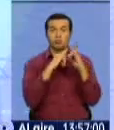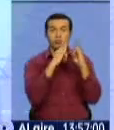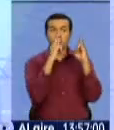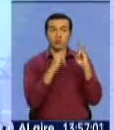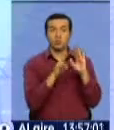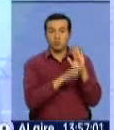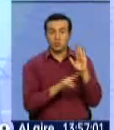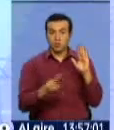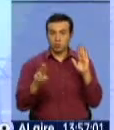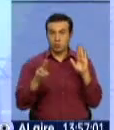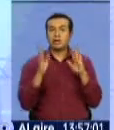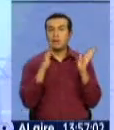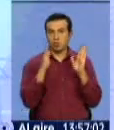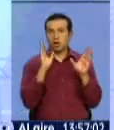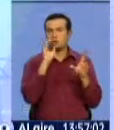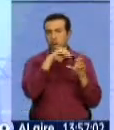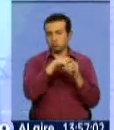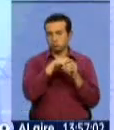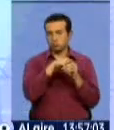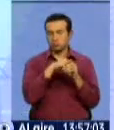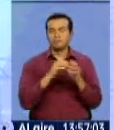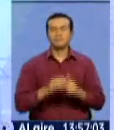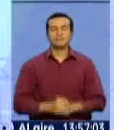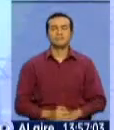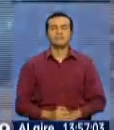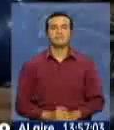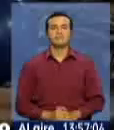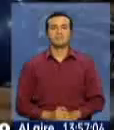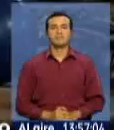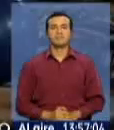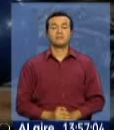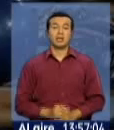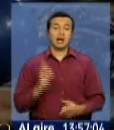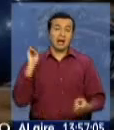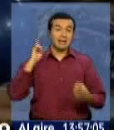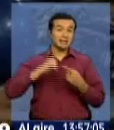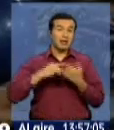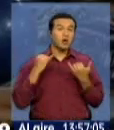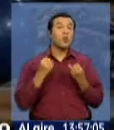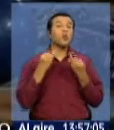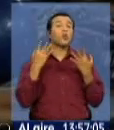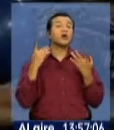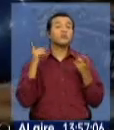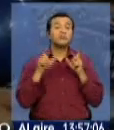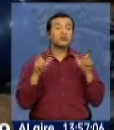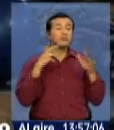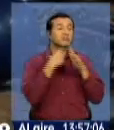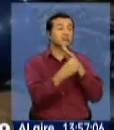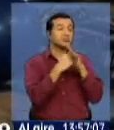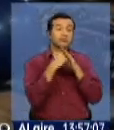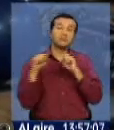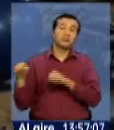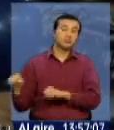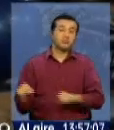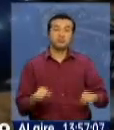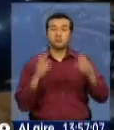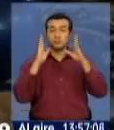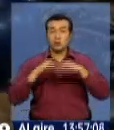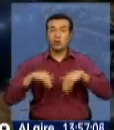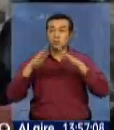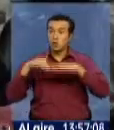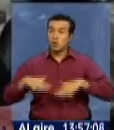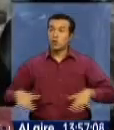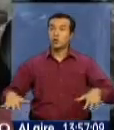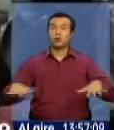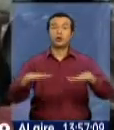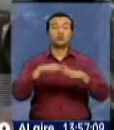los afectados por el terremoto del martes anterior. Aunque aún se desconocen las cifras de damnificados tras el terremoto, en diferentes